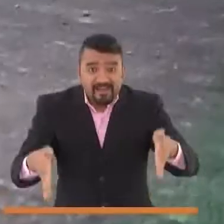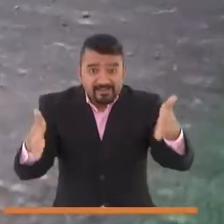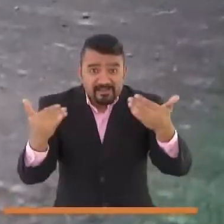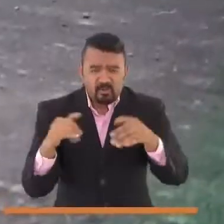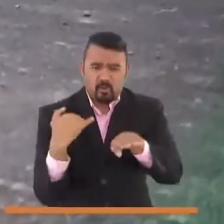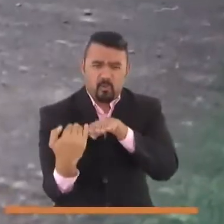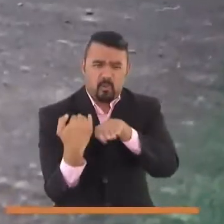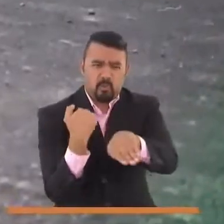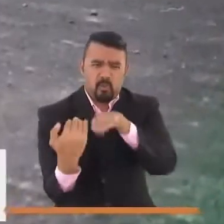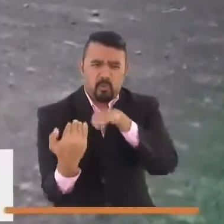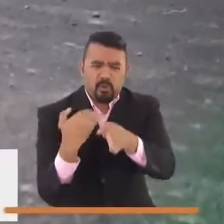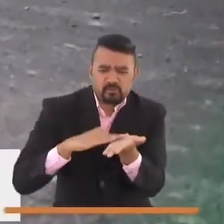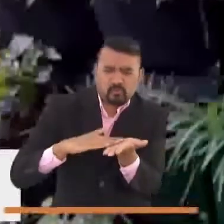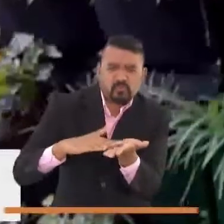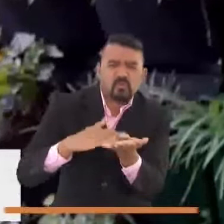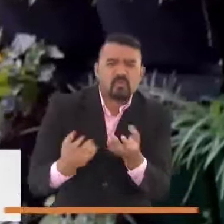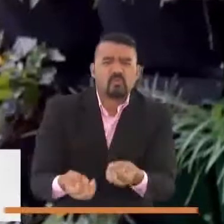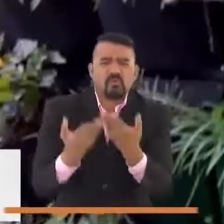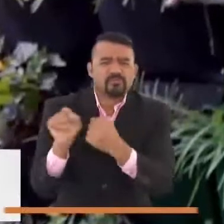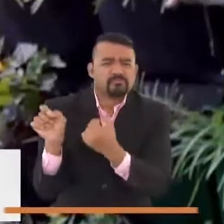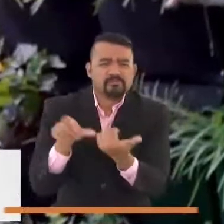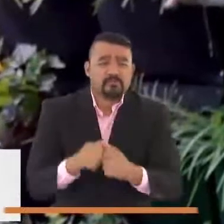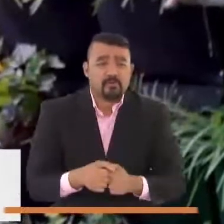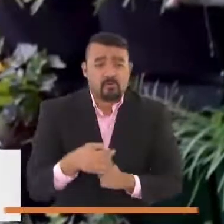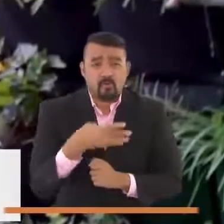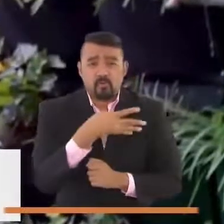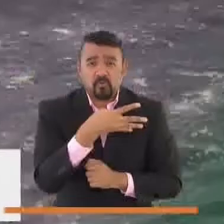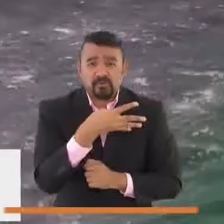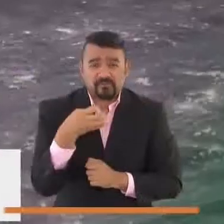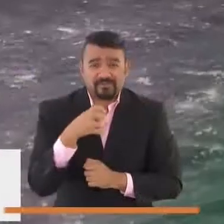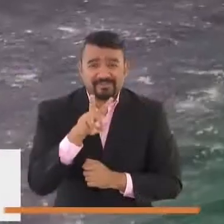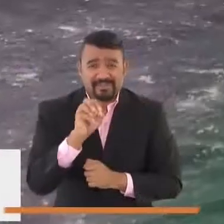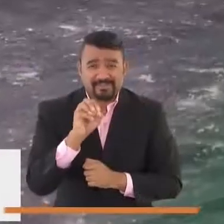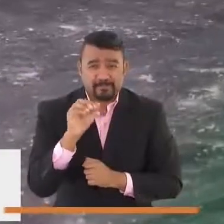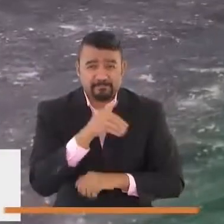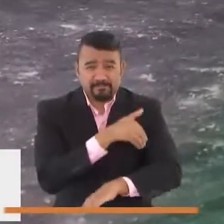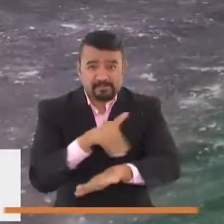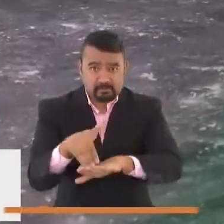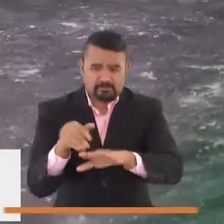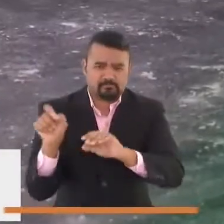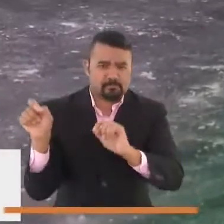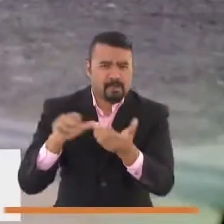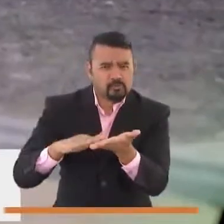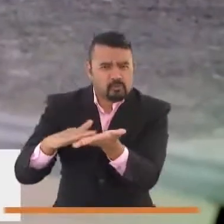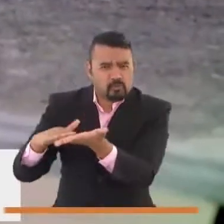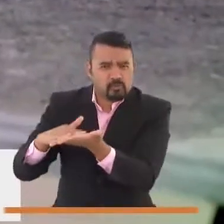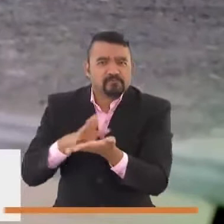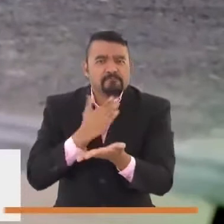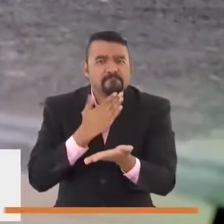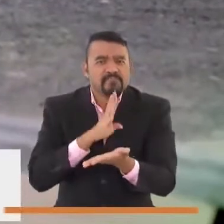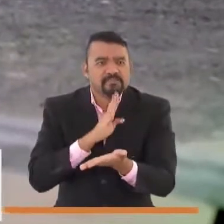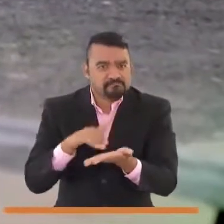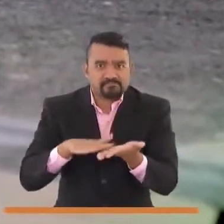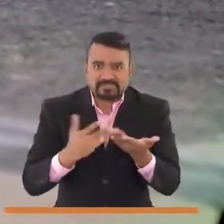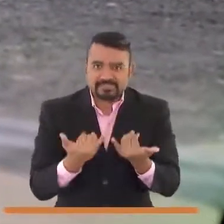31E, una obra que tuvo una inversión de 470 millones de pesos y que llega a mejorar la movilidad peatonal y vehicular de un sector